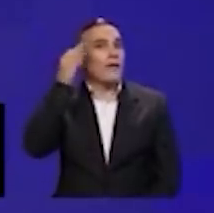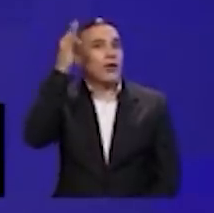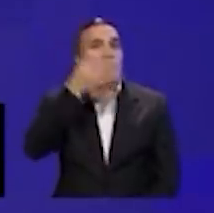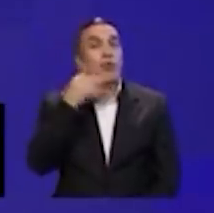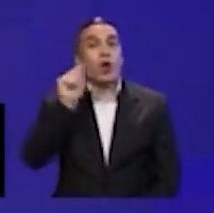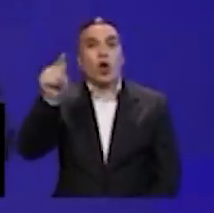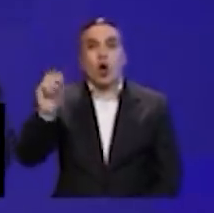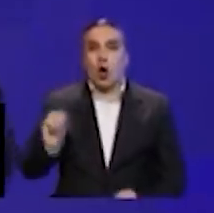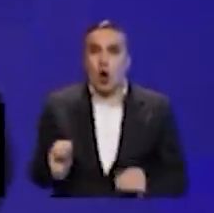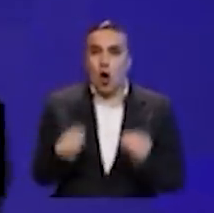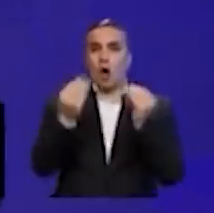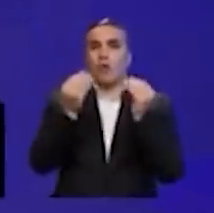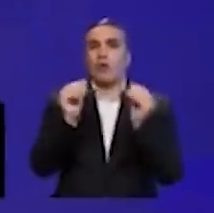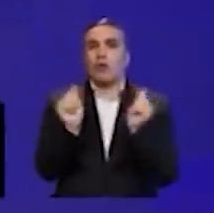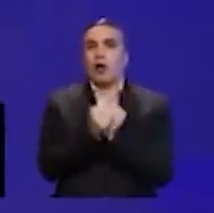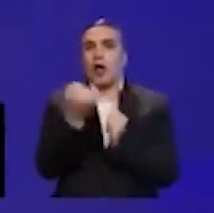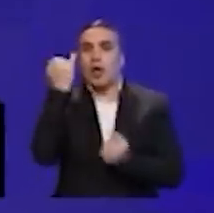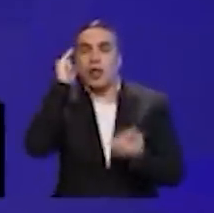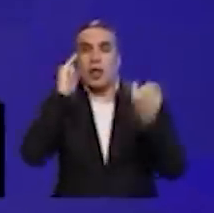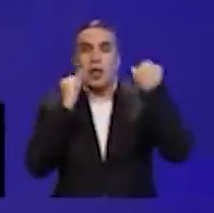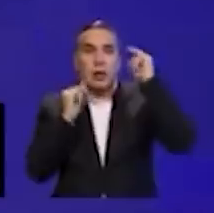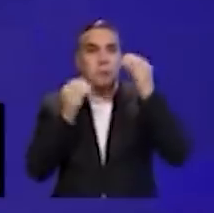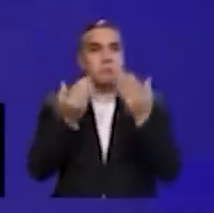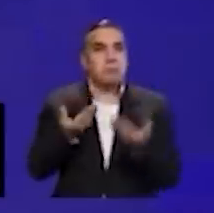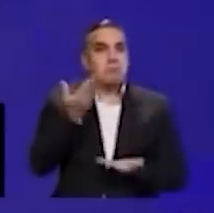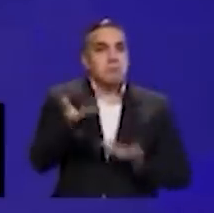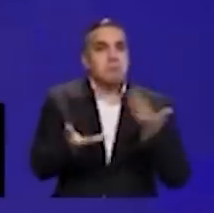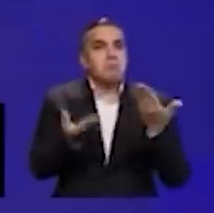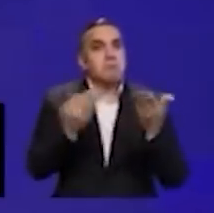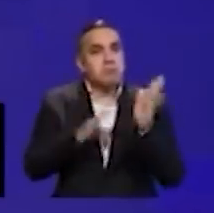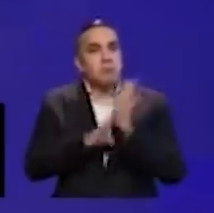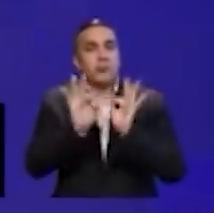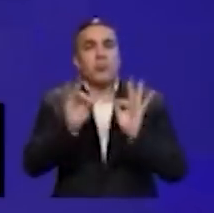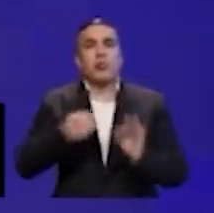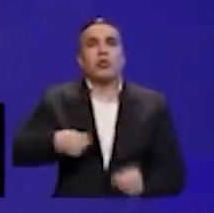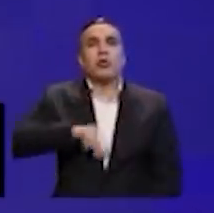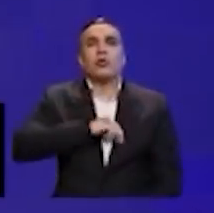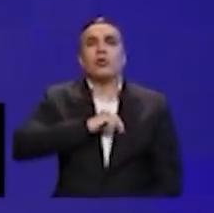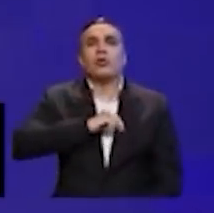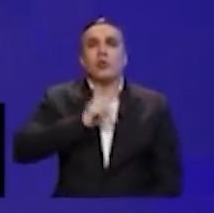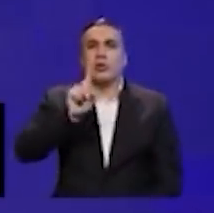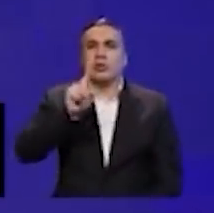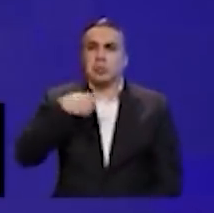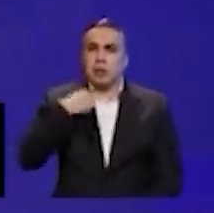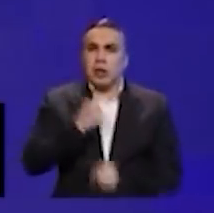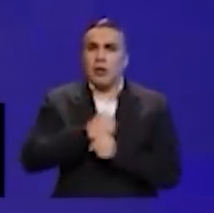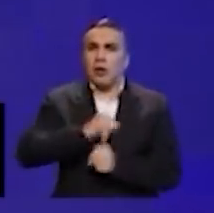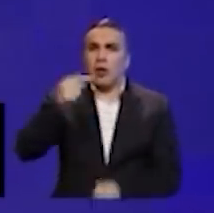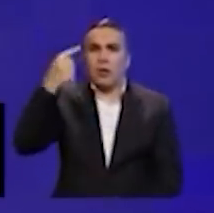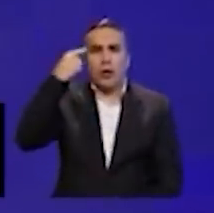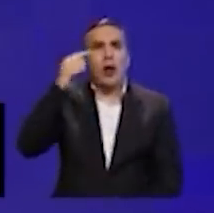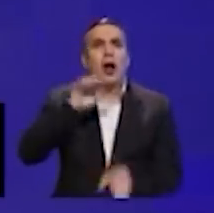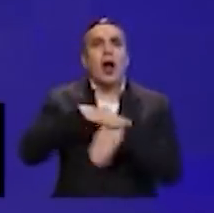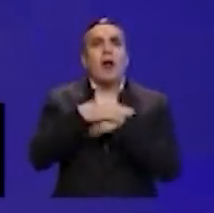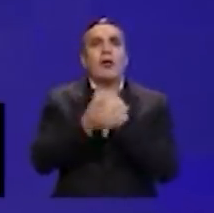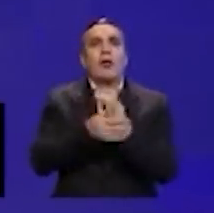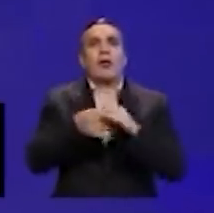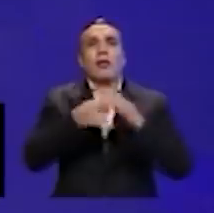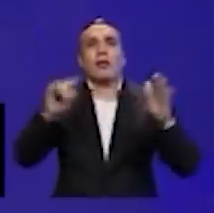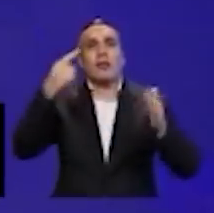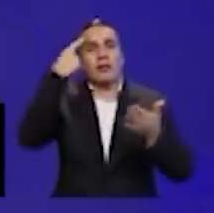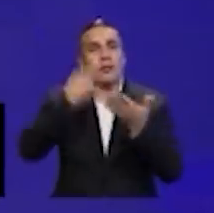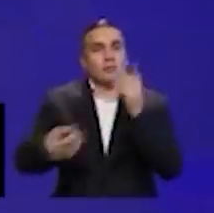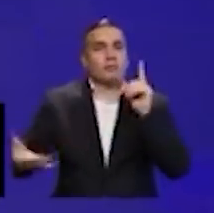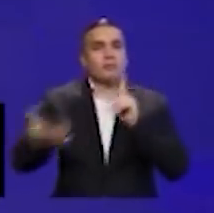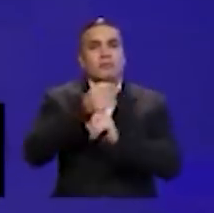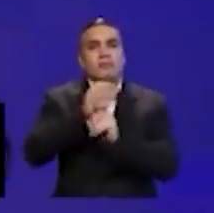ecuatorianos, que yo, cuando sea presidente, a los jóvenes nunca le va a dar coronavirus. Si votan por mí, van a ser inmunes al coronavirus. Nunca les va a pasar nada. Tengan